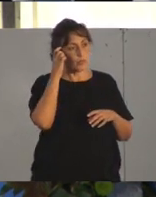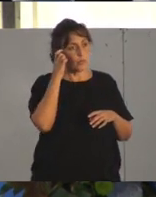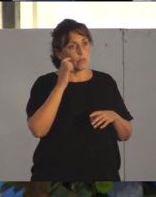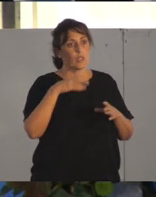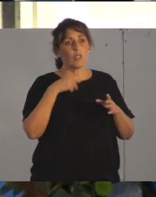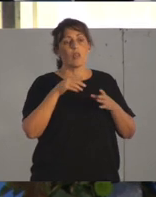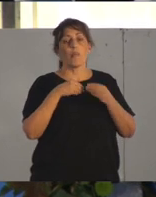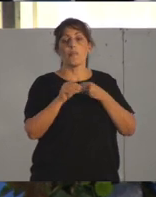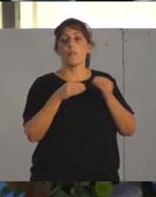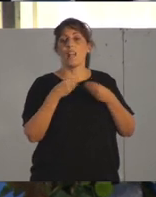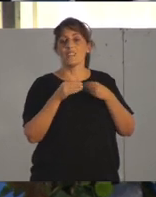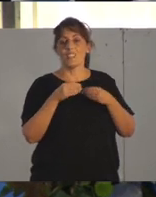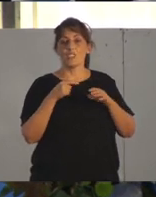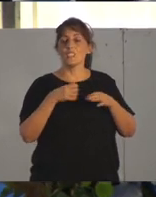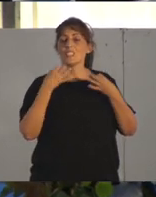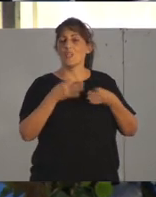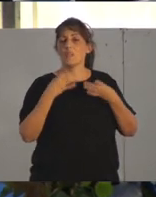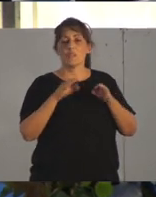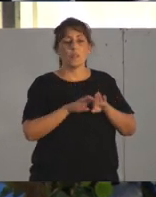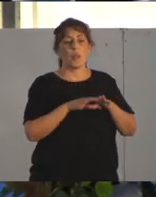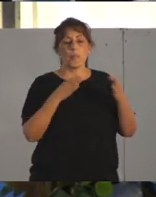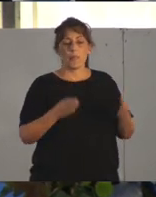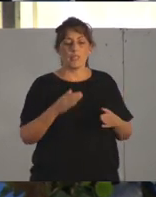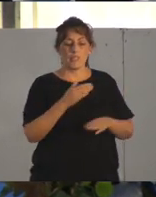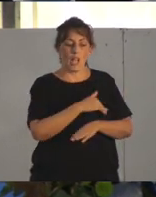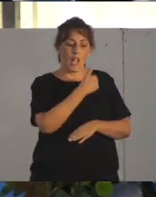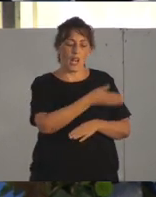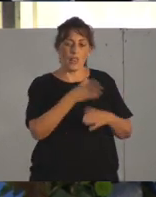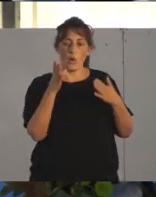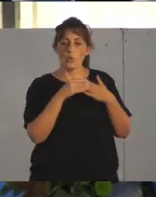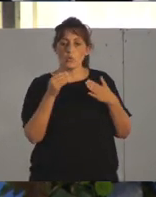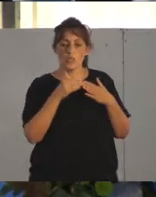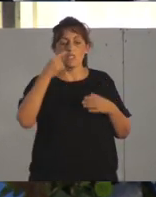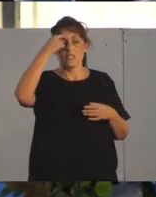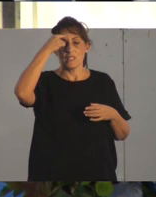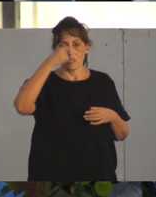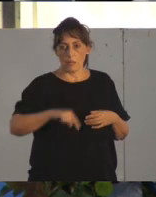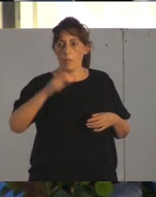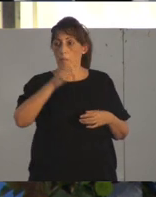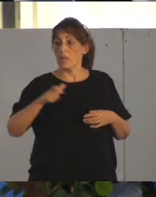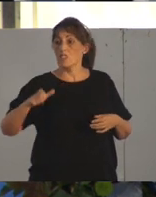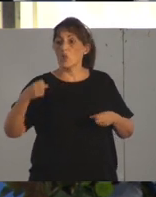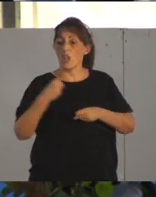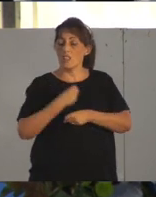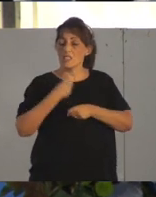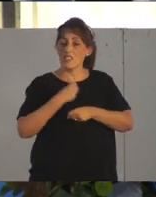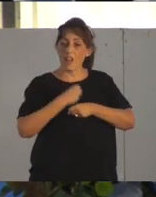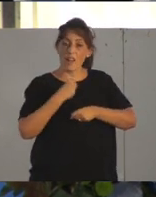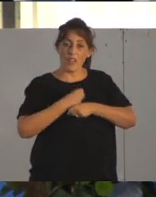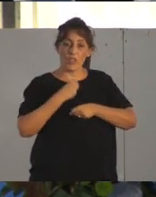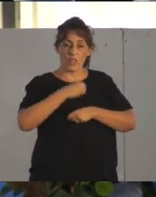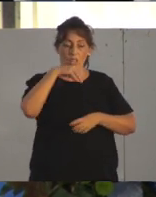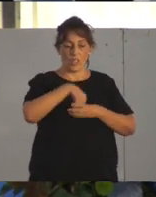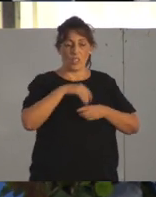plastificadas y que siempre se colocarán sobre la mesa al lado de cada usuario. ¿Para qué? Para que todas las personas que den de comer a nuestros chicos,